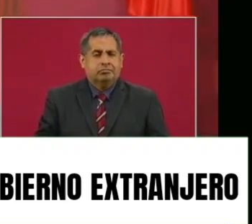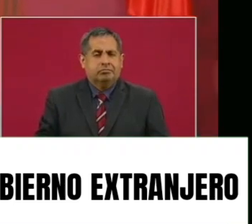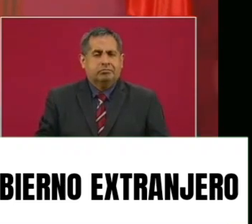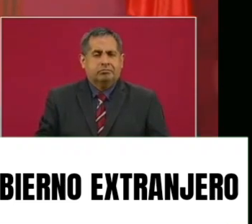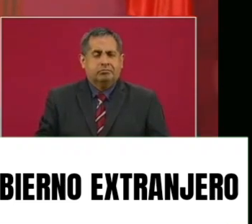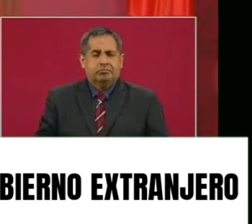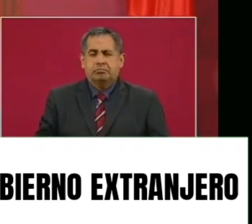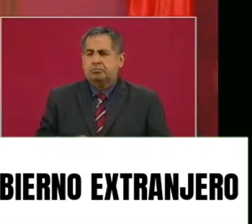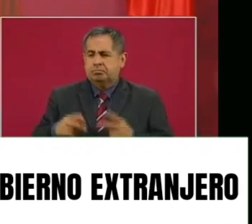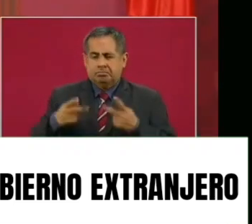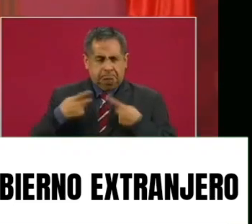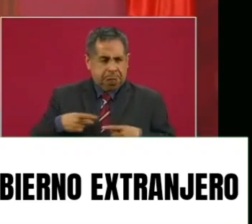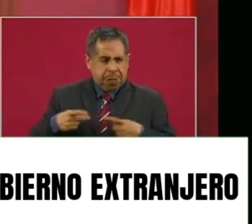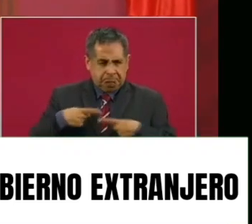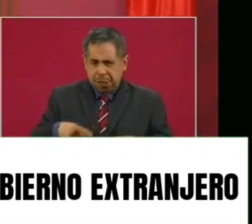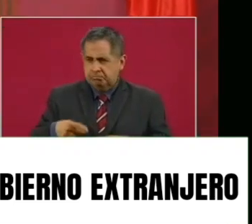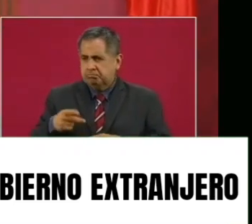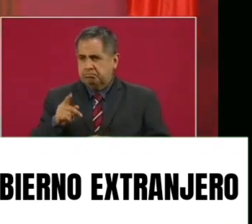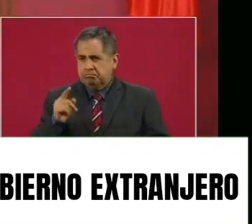entre los individuos como